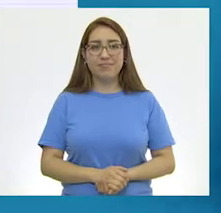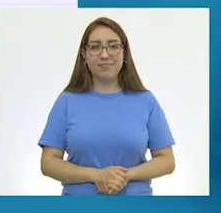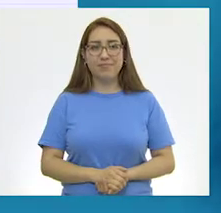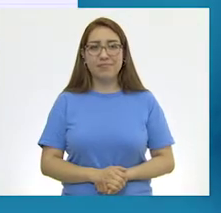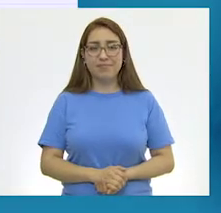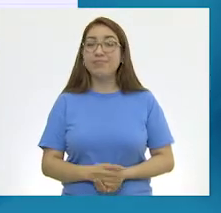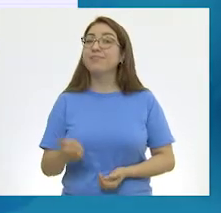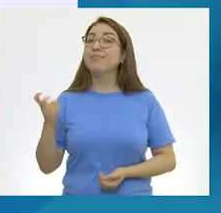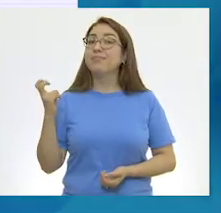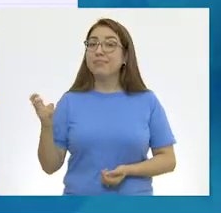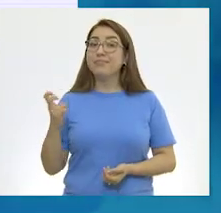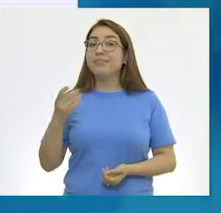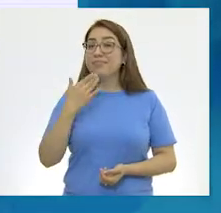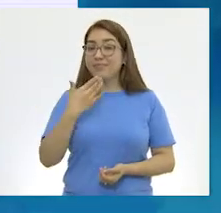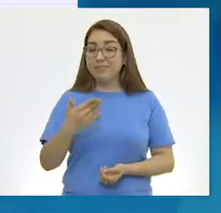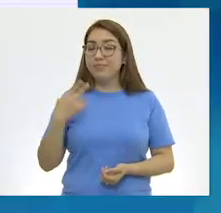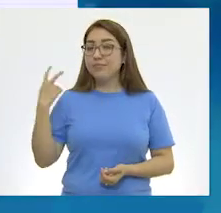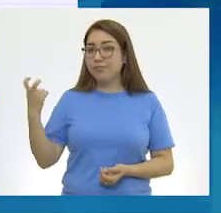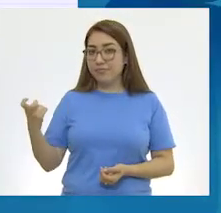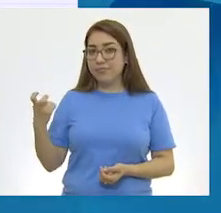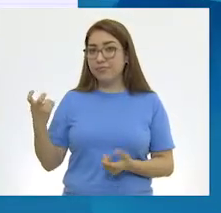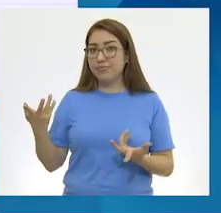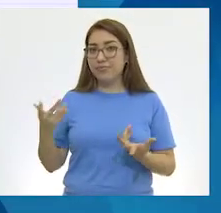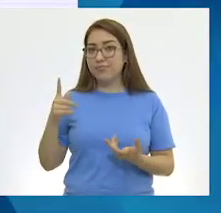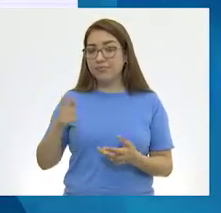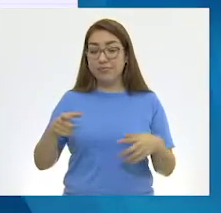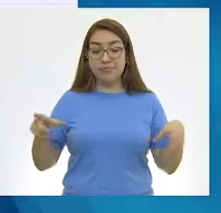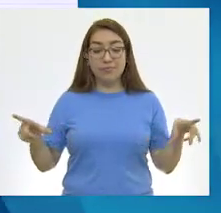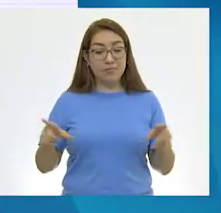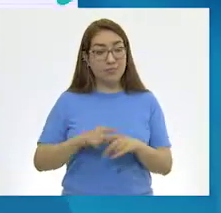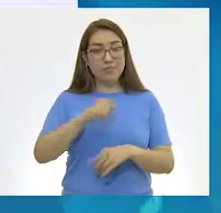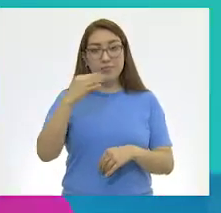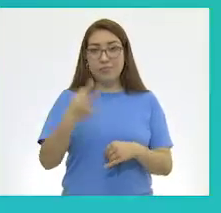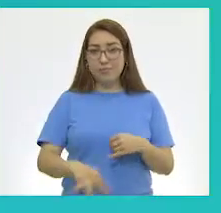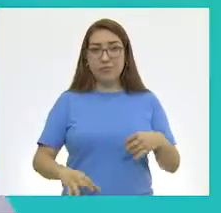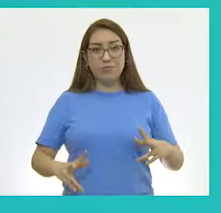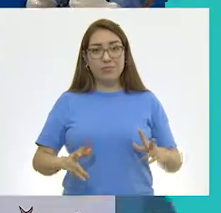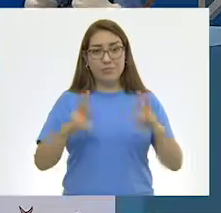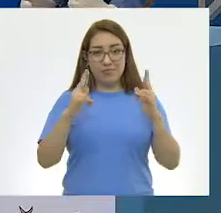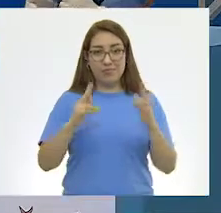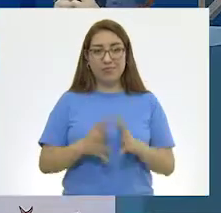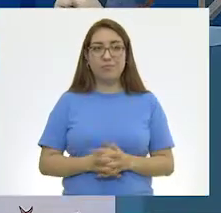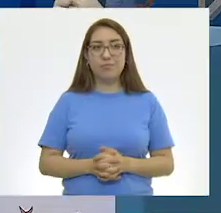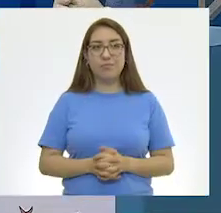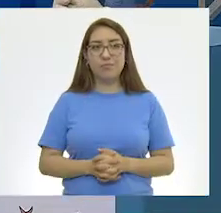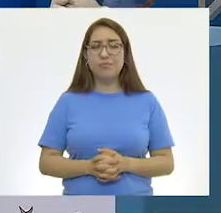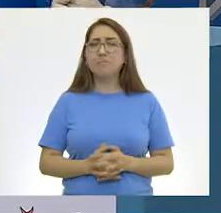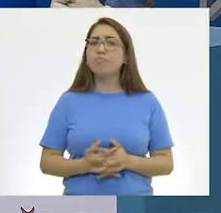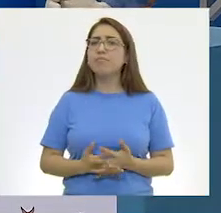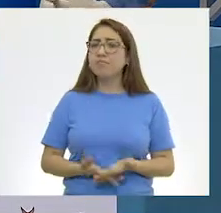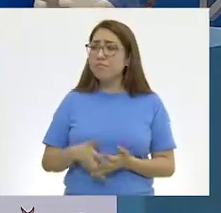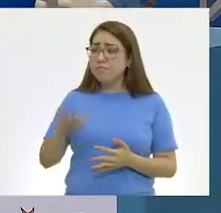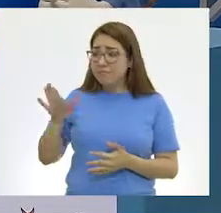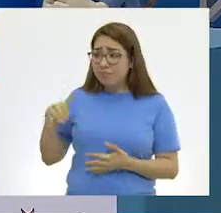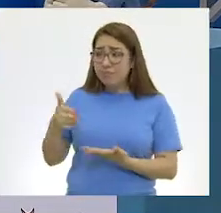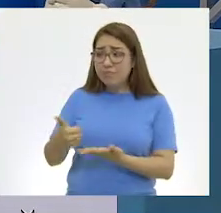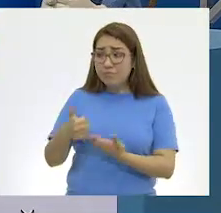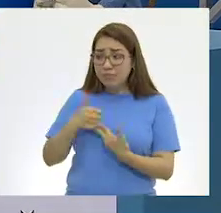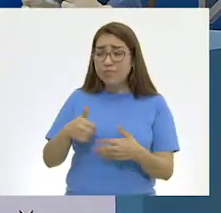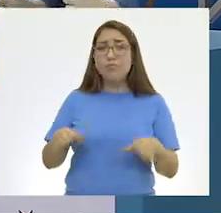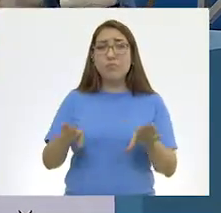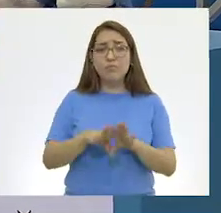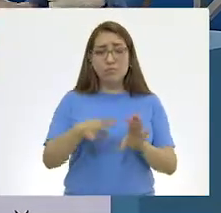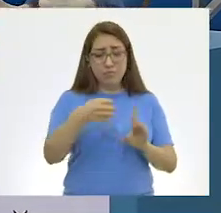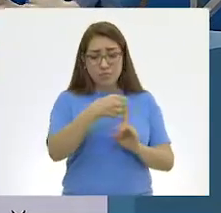Así es. Entonces, esa sería nuestra última frase, ¿verdad? Ahora entonces, sí. Raulito, ¿nos quieres ayudar a colocar las